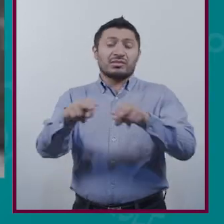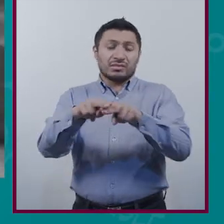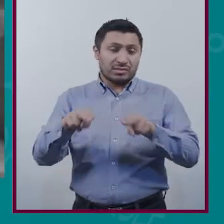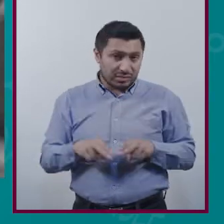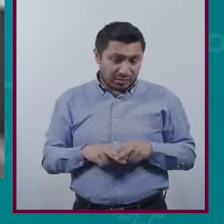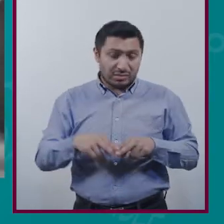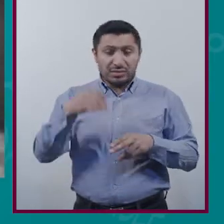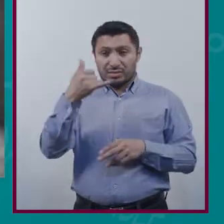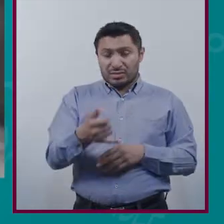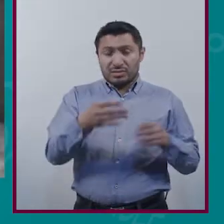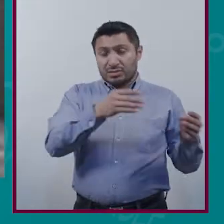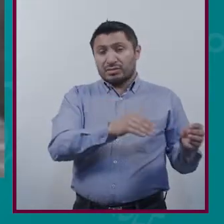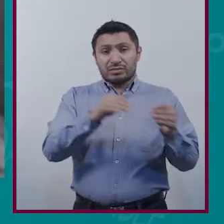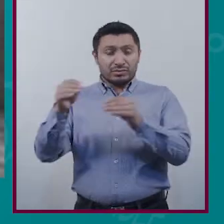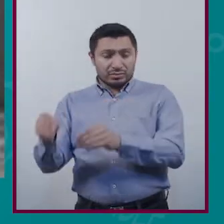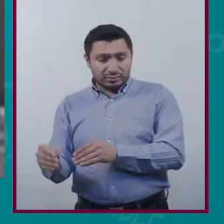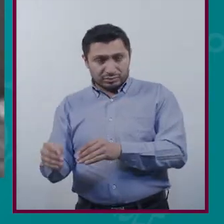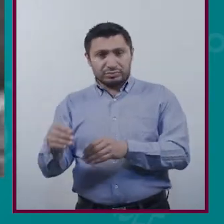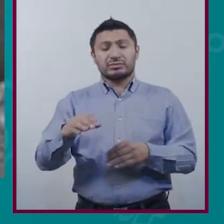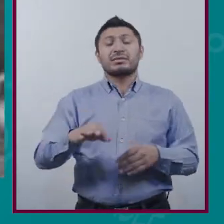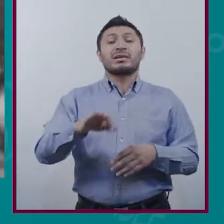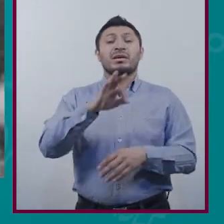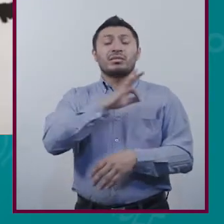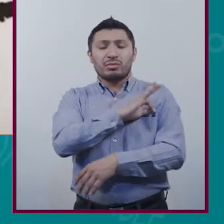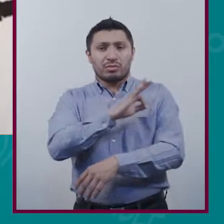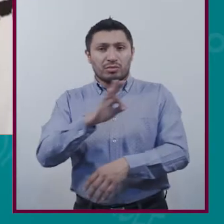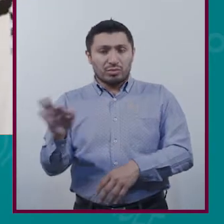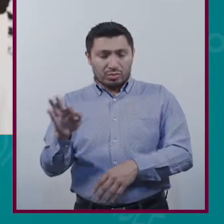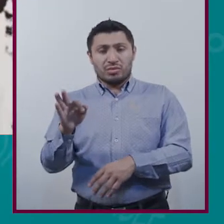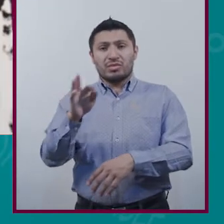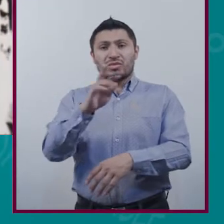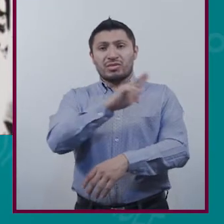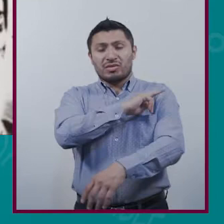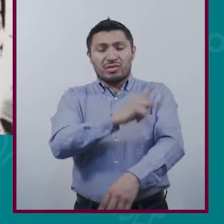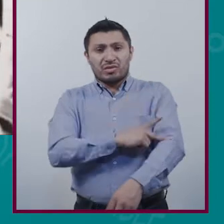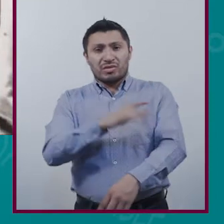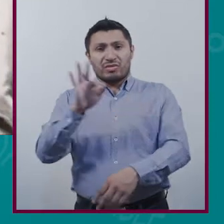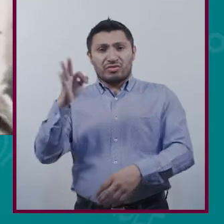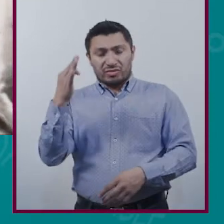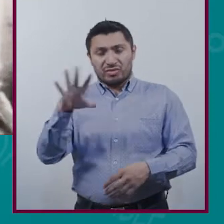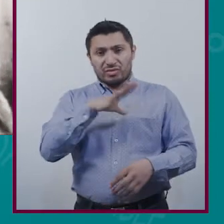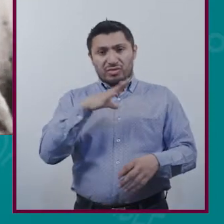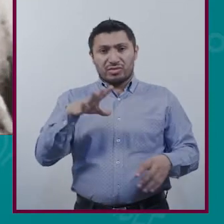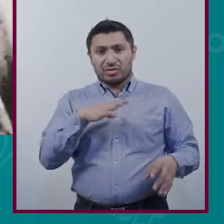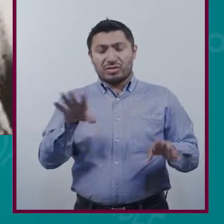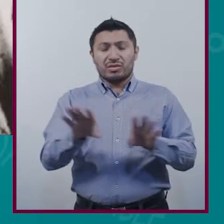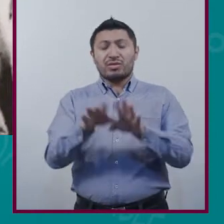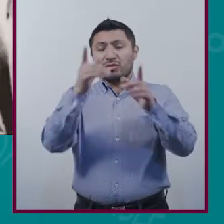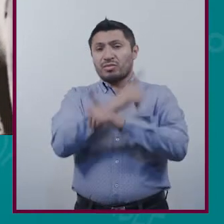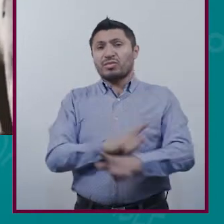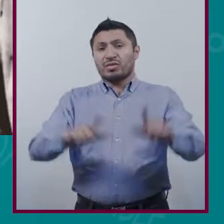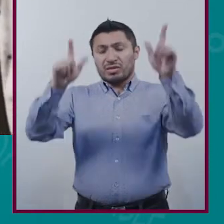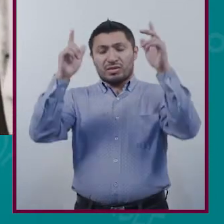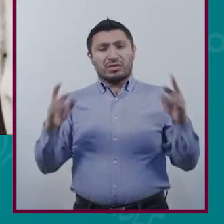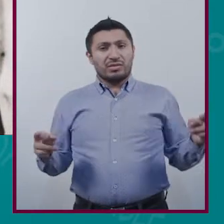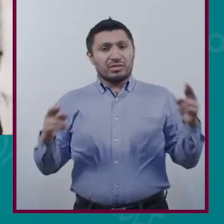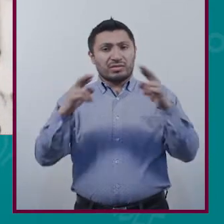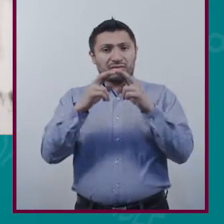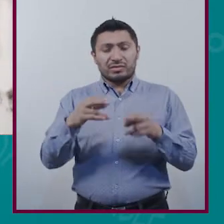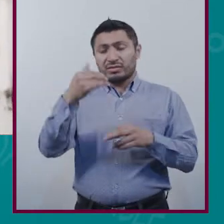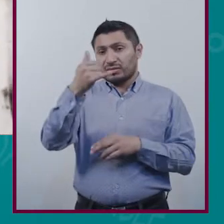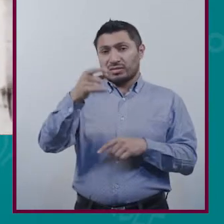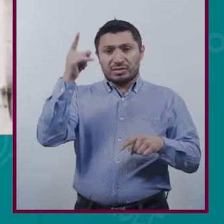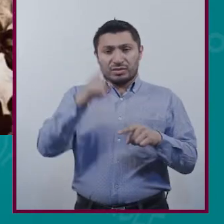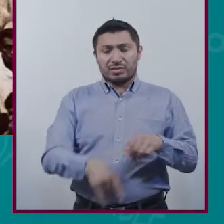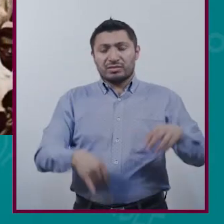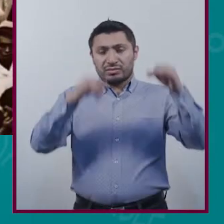y otorgaba a los poderes federales la facultad de reglamentar en materia de culto religioso y eliminar la